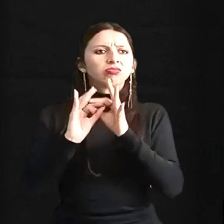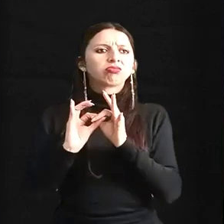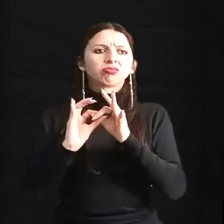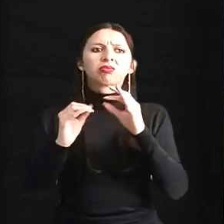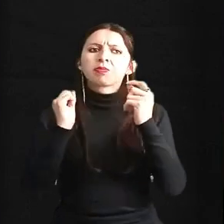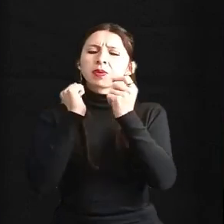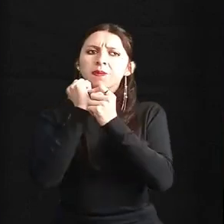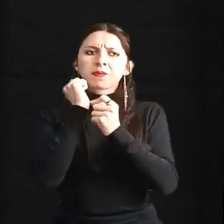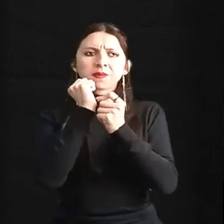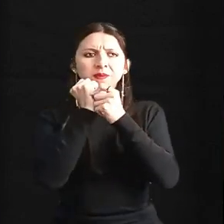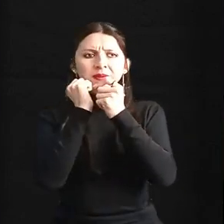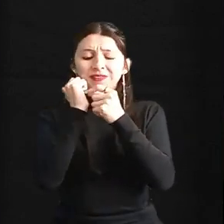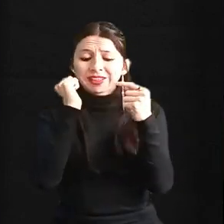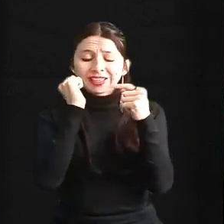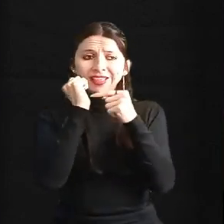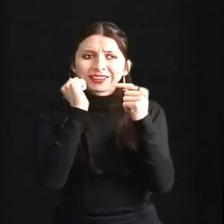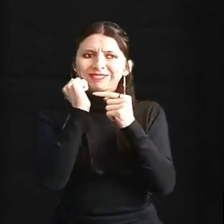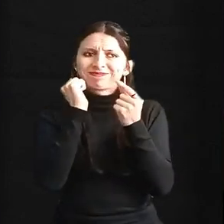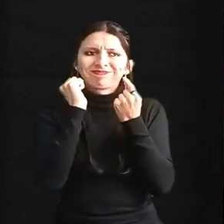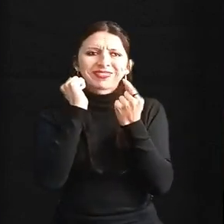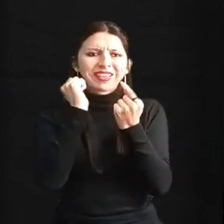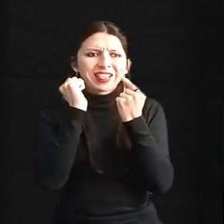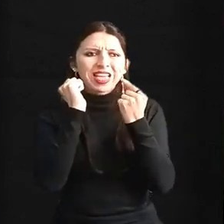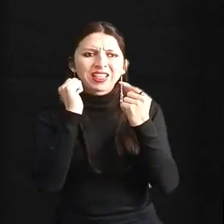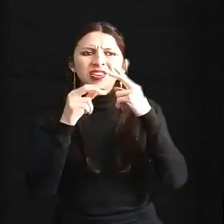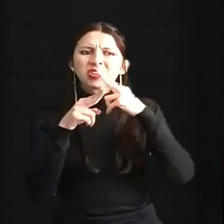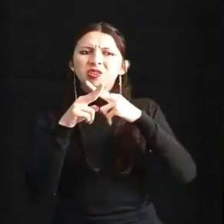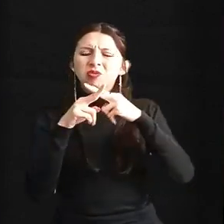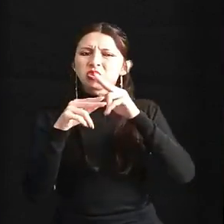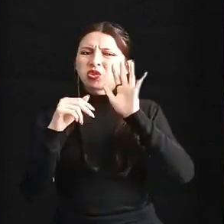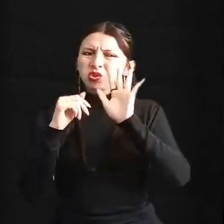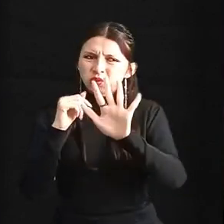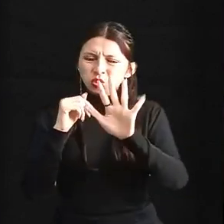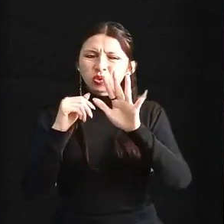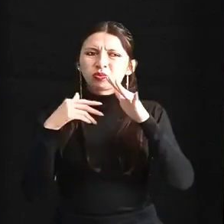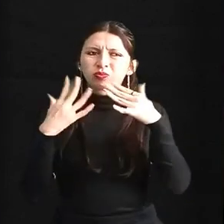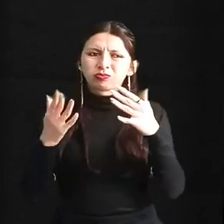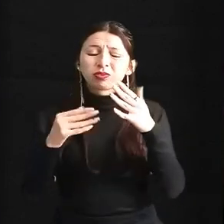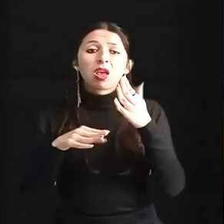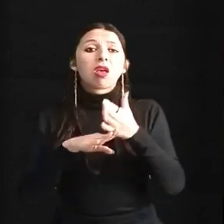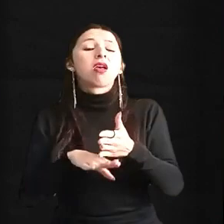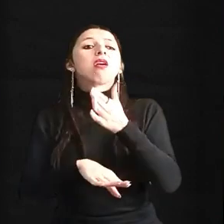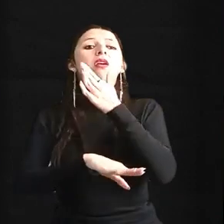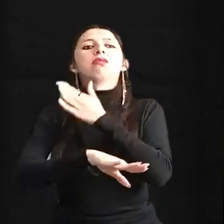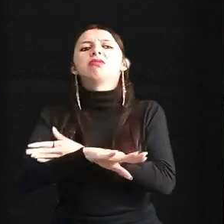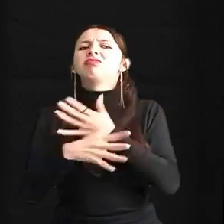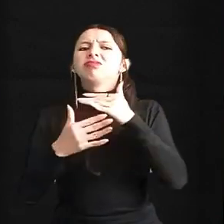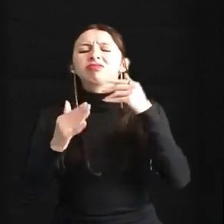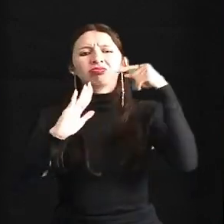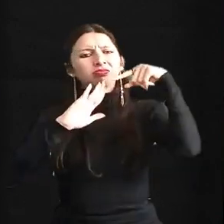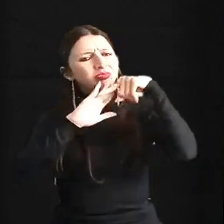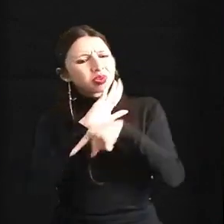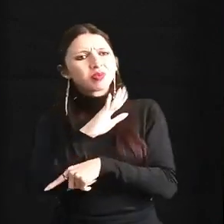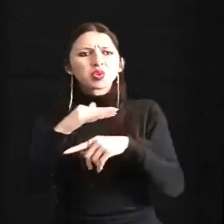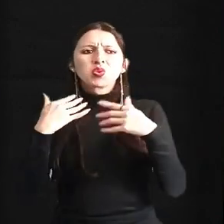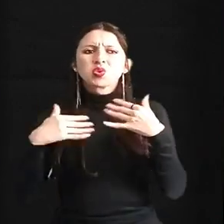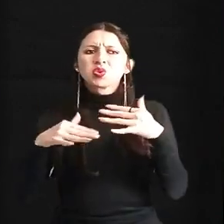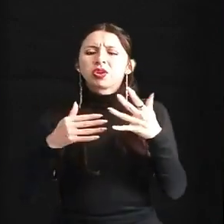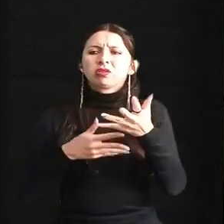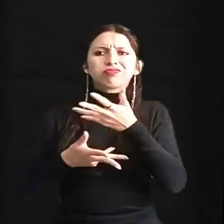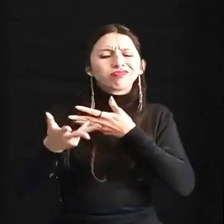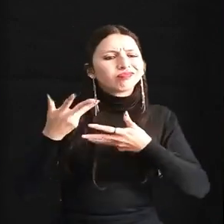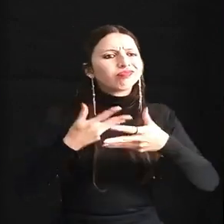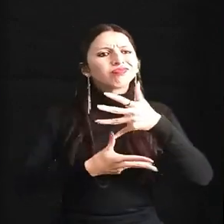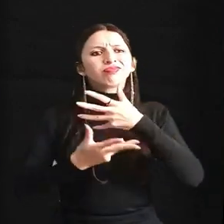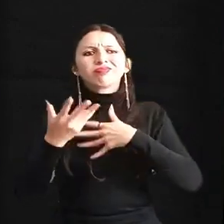con una bacteria que es helicobacter pylor y de hecho en ese tiempo se estaba iniciando a profundizar en